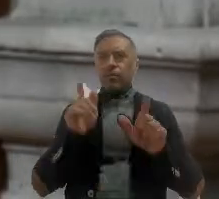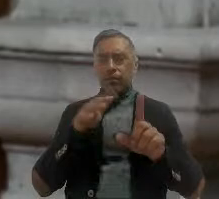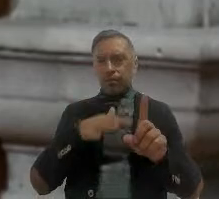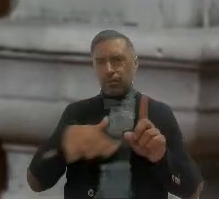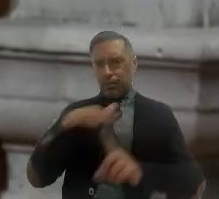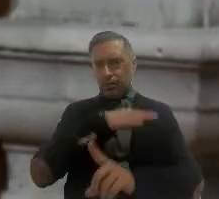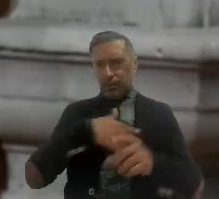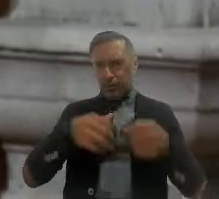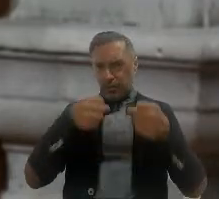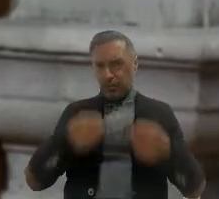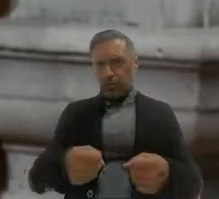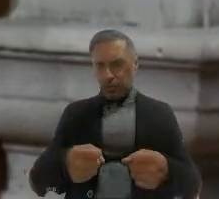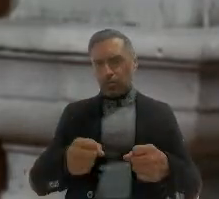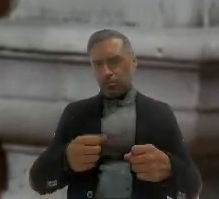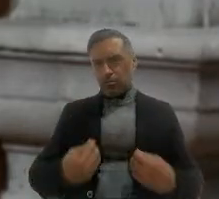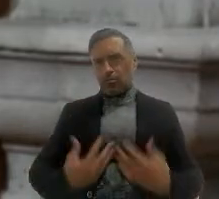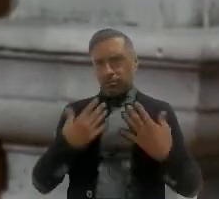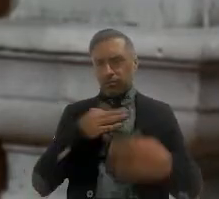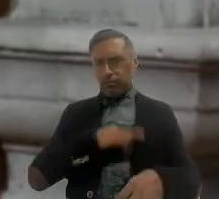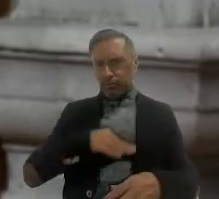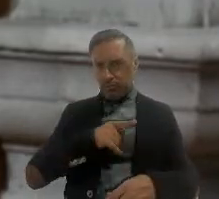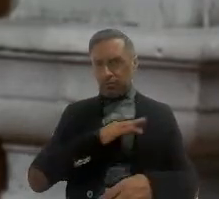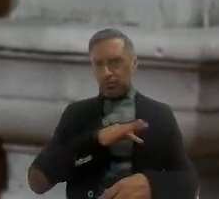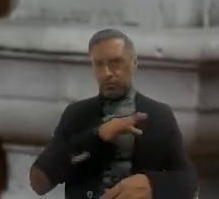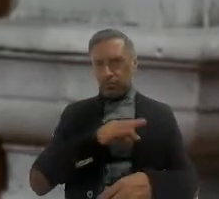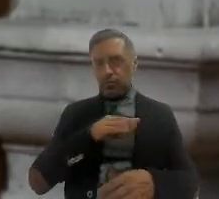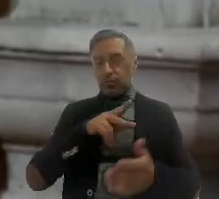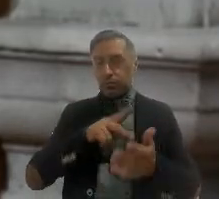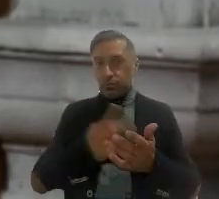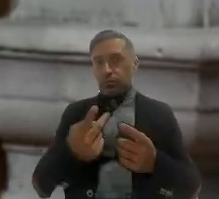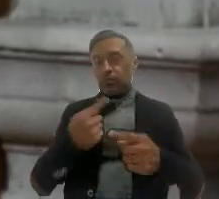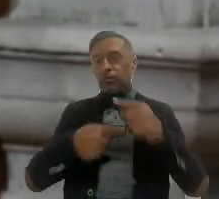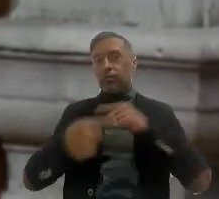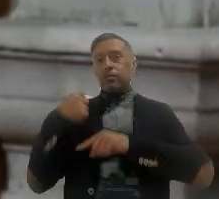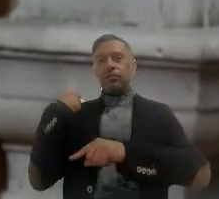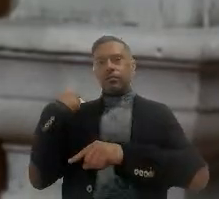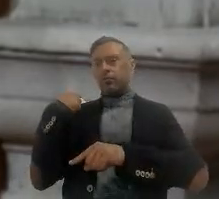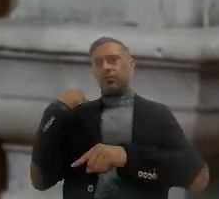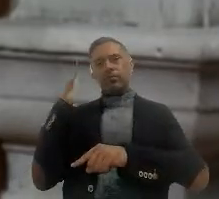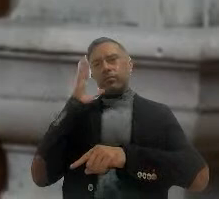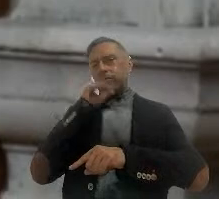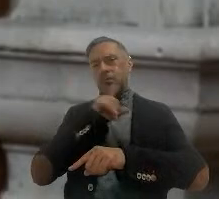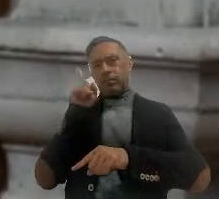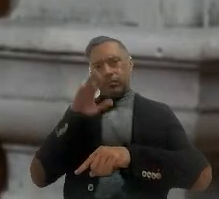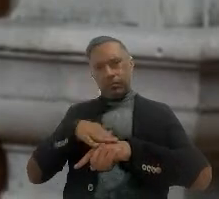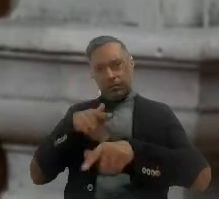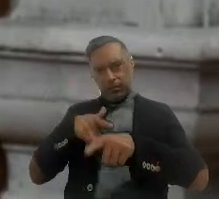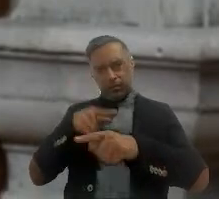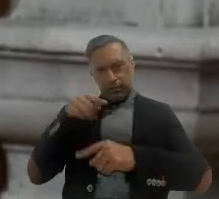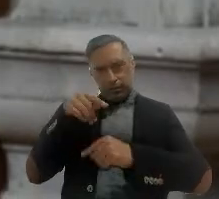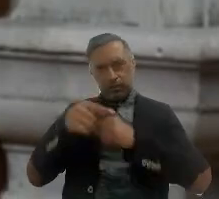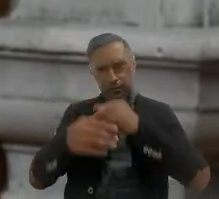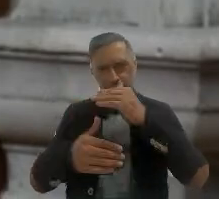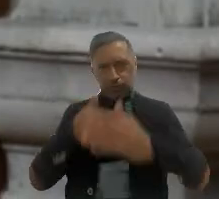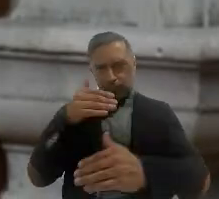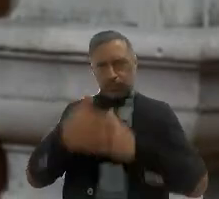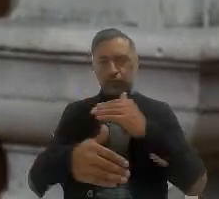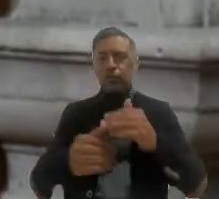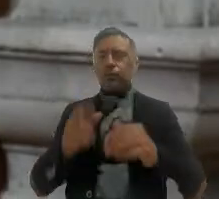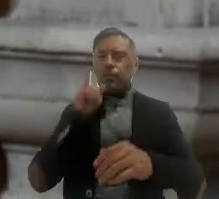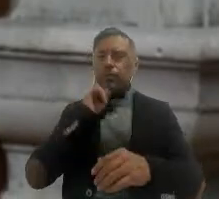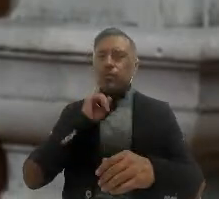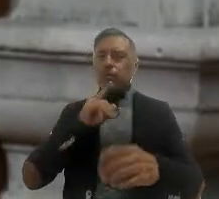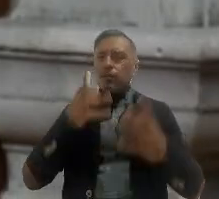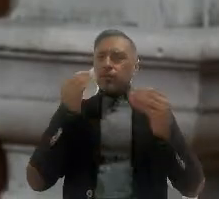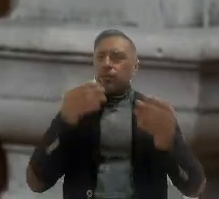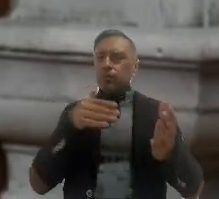podemos retroceder, tenemos que seguir hacia adelante. Es lo que le debemos a millones de mujeres que luchan por nuestros derechos